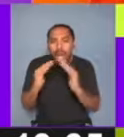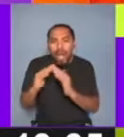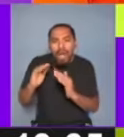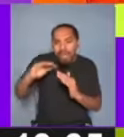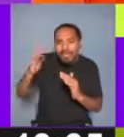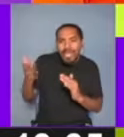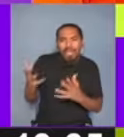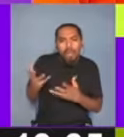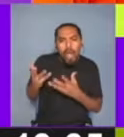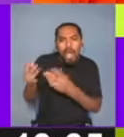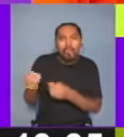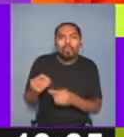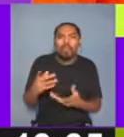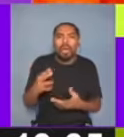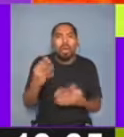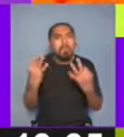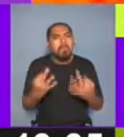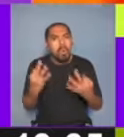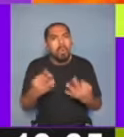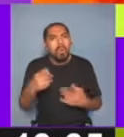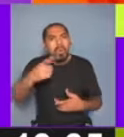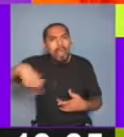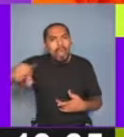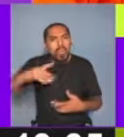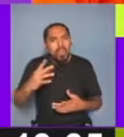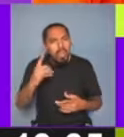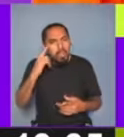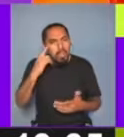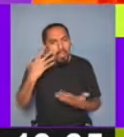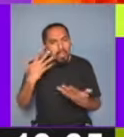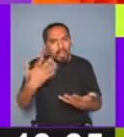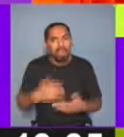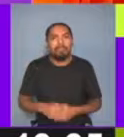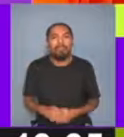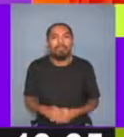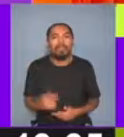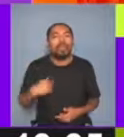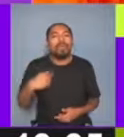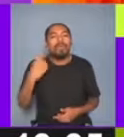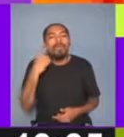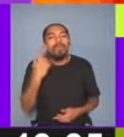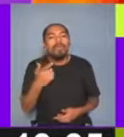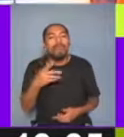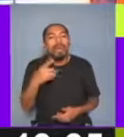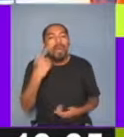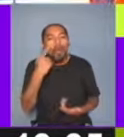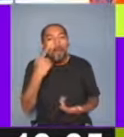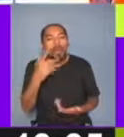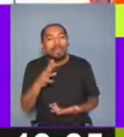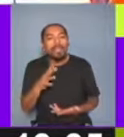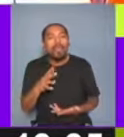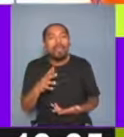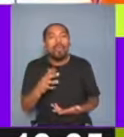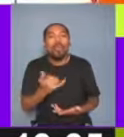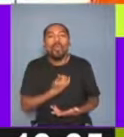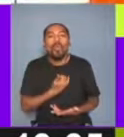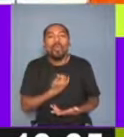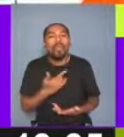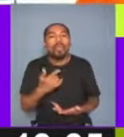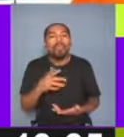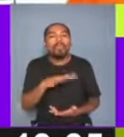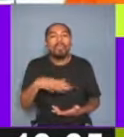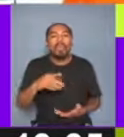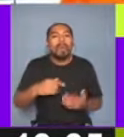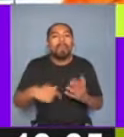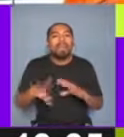este eh el mismo centro vecinal eh conoce los lugares de riesgo o los que están más en situación eh